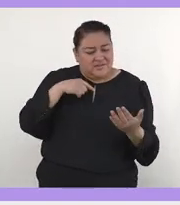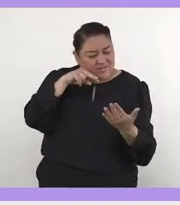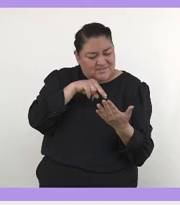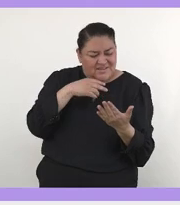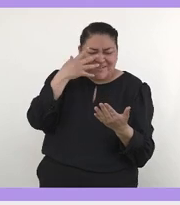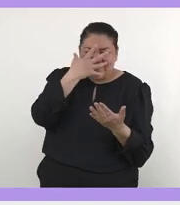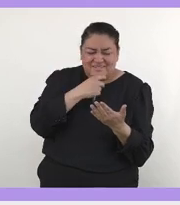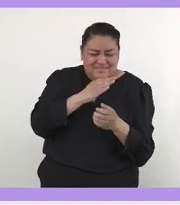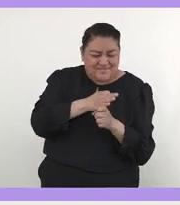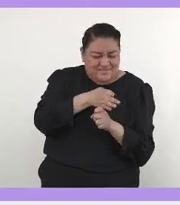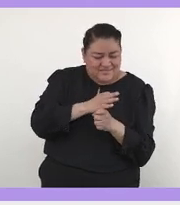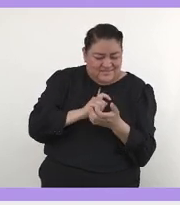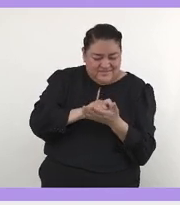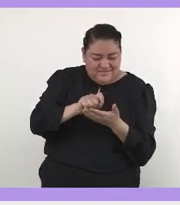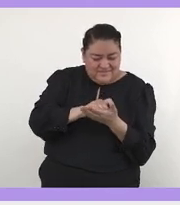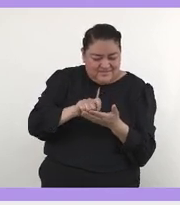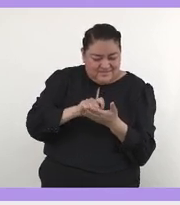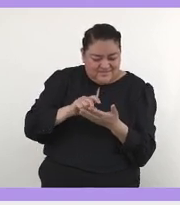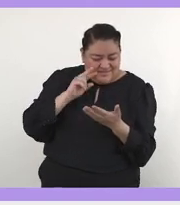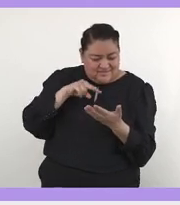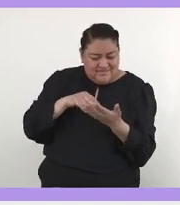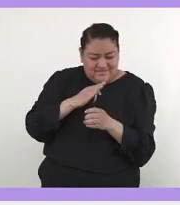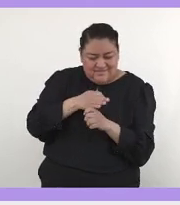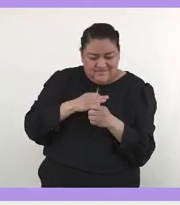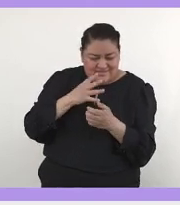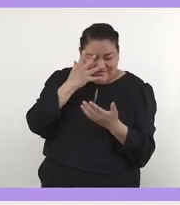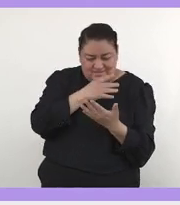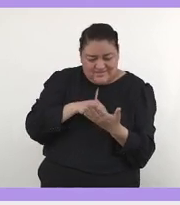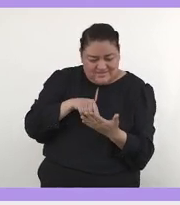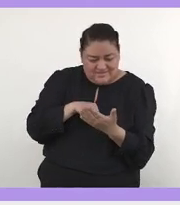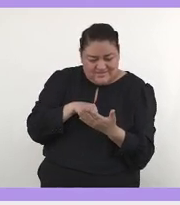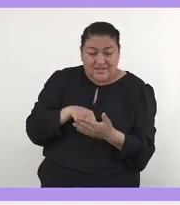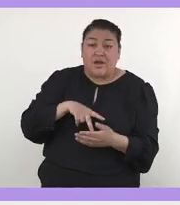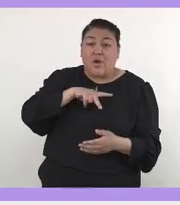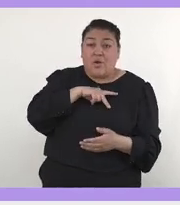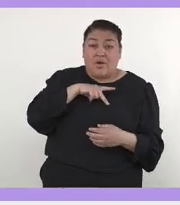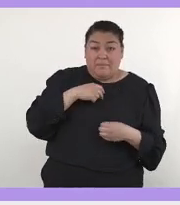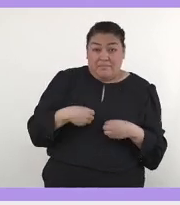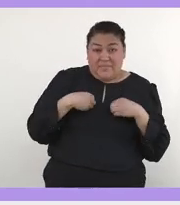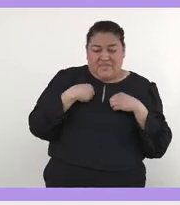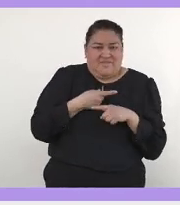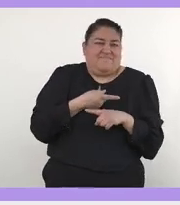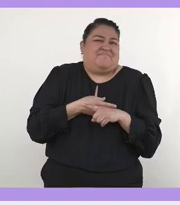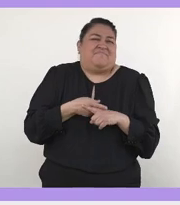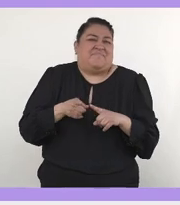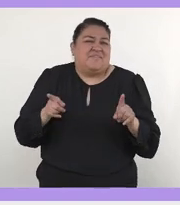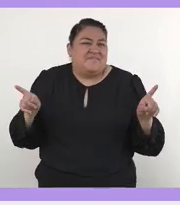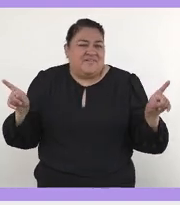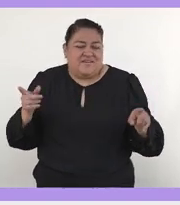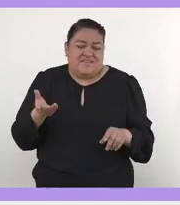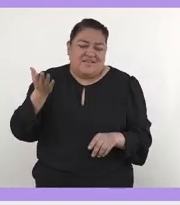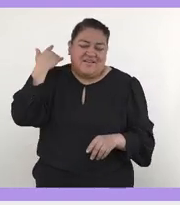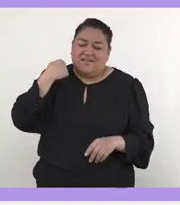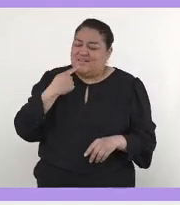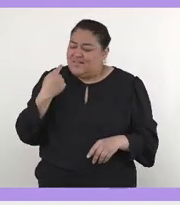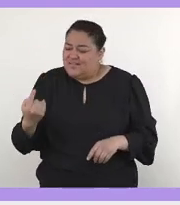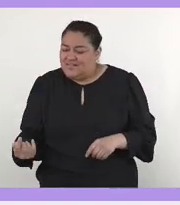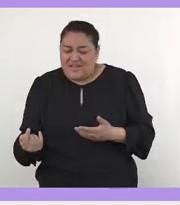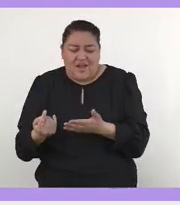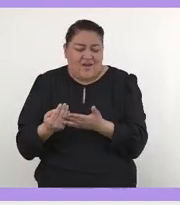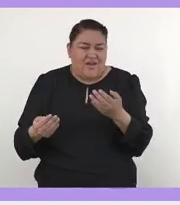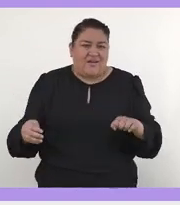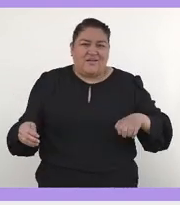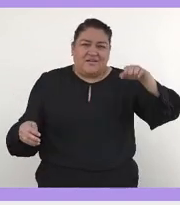Qué simpático y evidentemente no tienen nada que ver con la persona que soy el día de hoy cambiamos todo el tiempo hace hace un momento lo decía